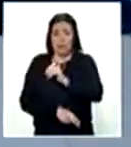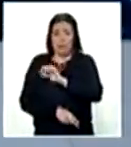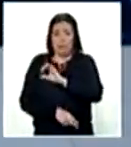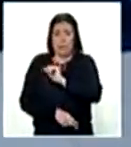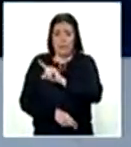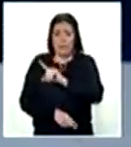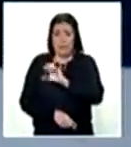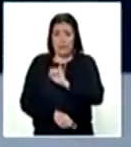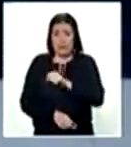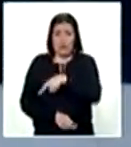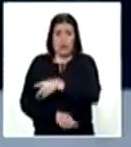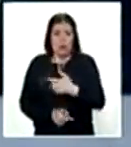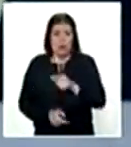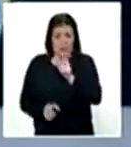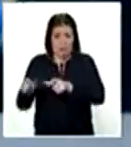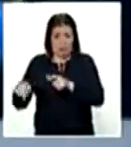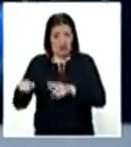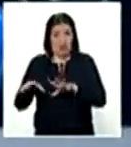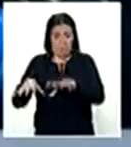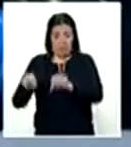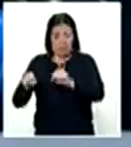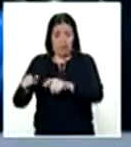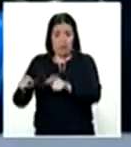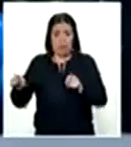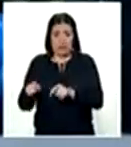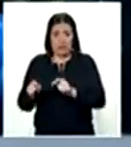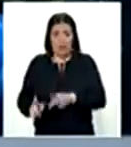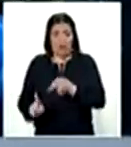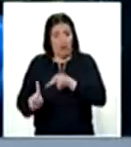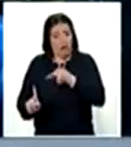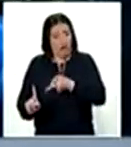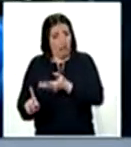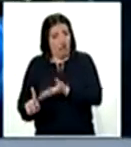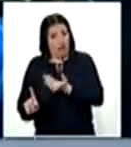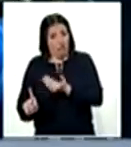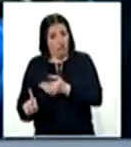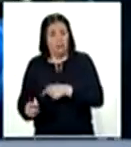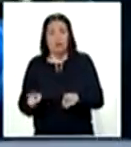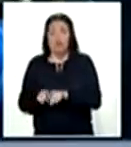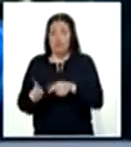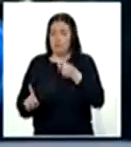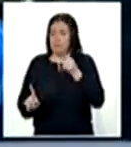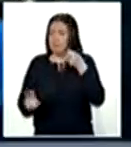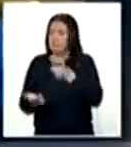sujetos son acusados de apropiarse de terrenos, extorsionar e incluso de sicariato.